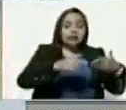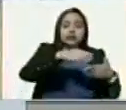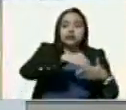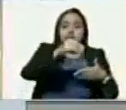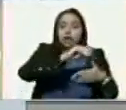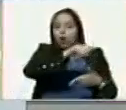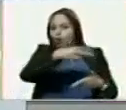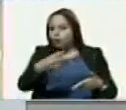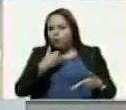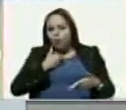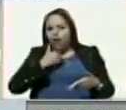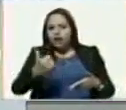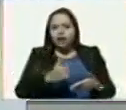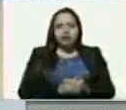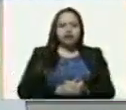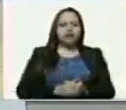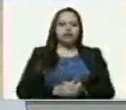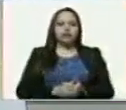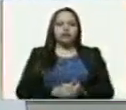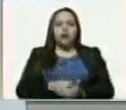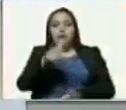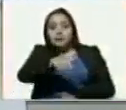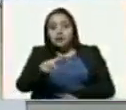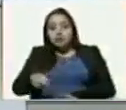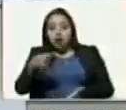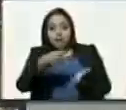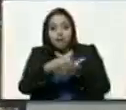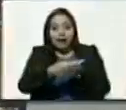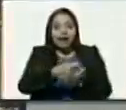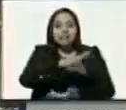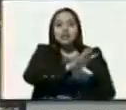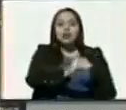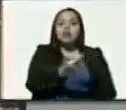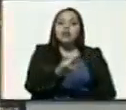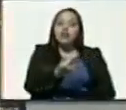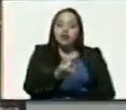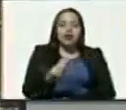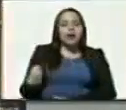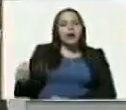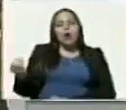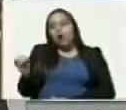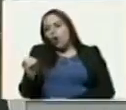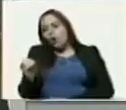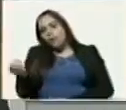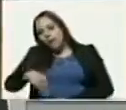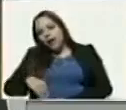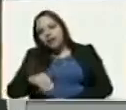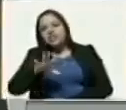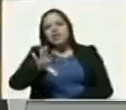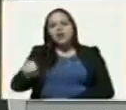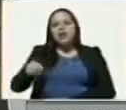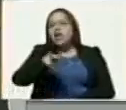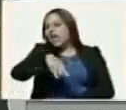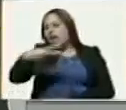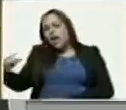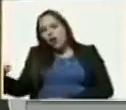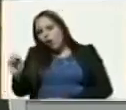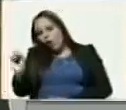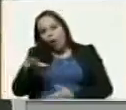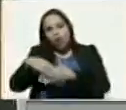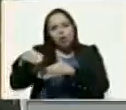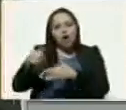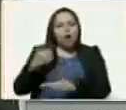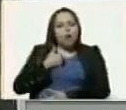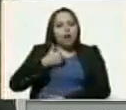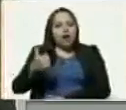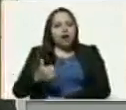100. Si la persona pagara 50 en bolívares y 50 en euros o en dólares, como lo dije anteriormente, o